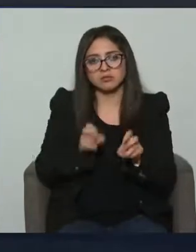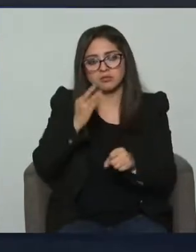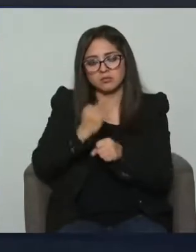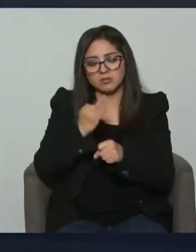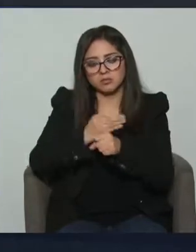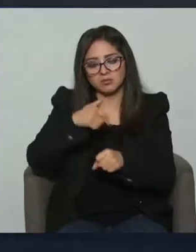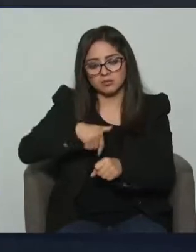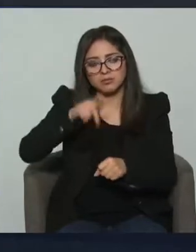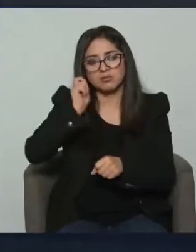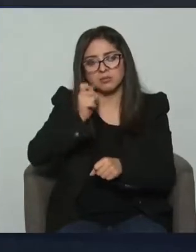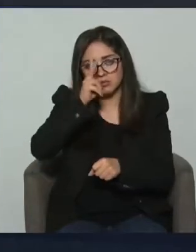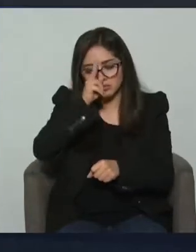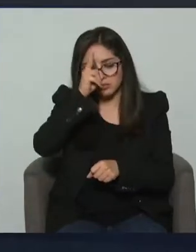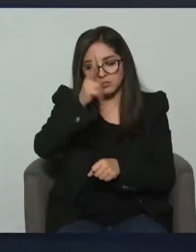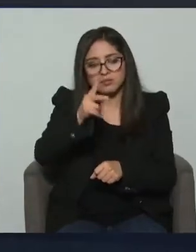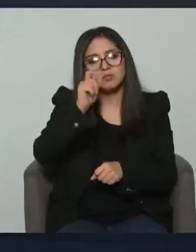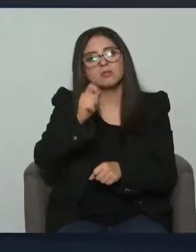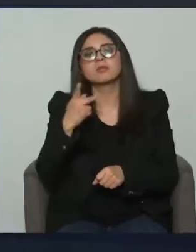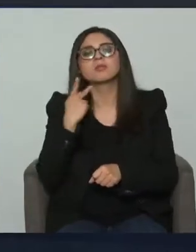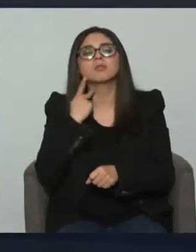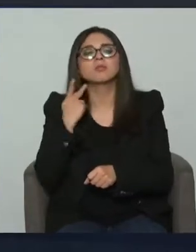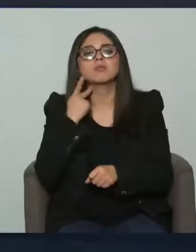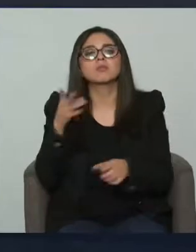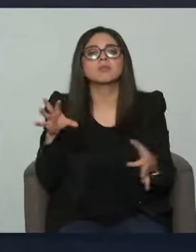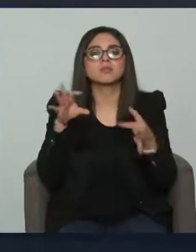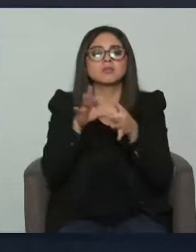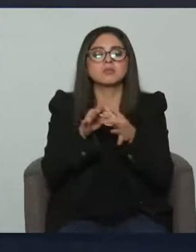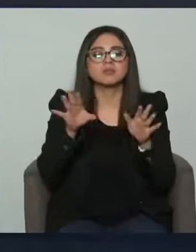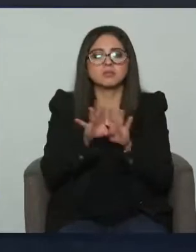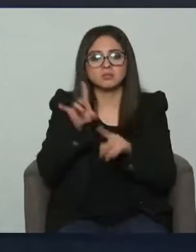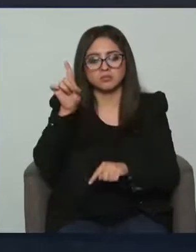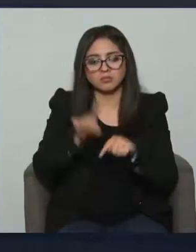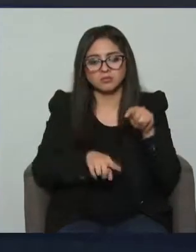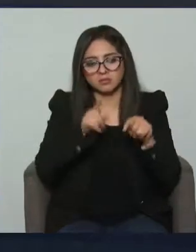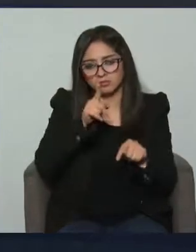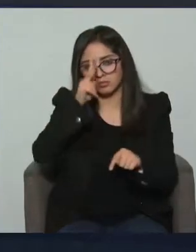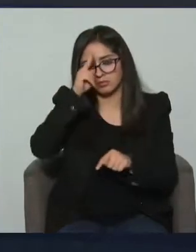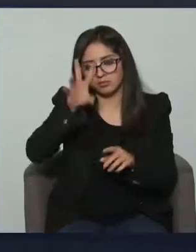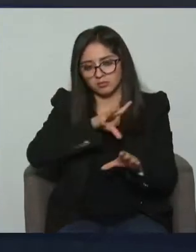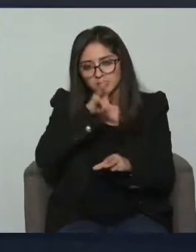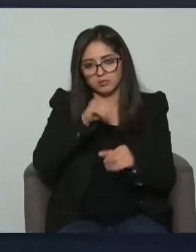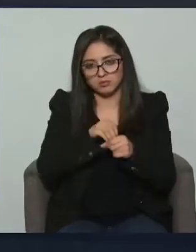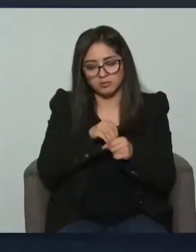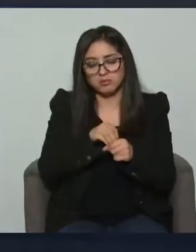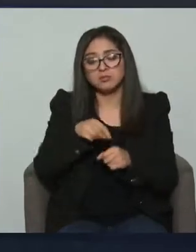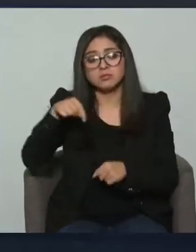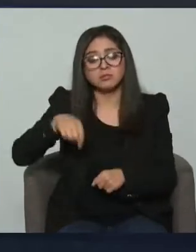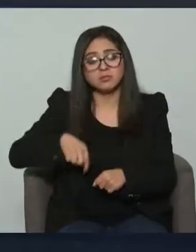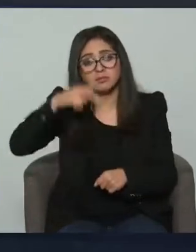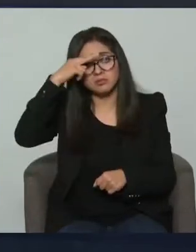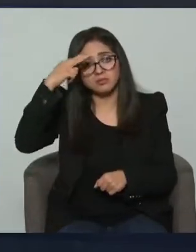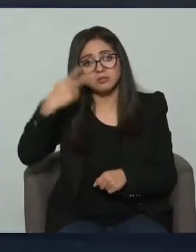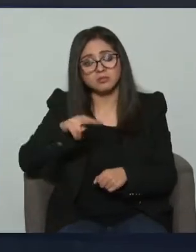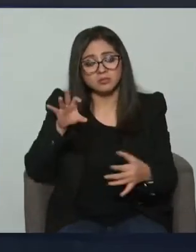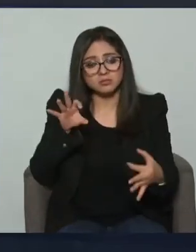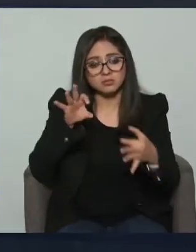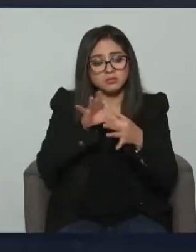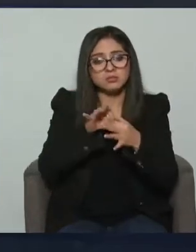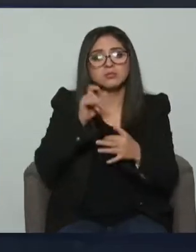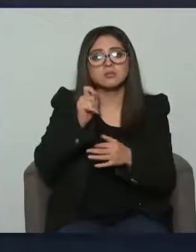con violencia, en políticas transversales que tengan que ver con la erradicación de la violencia, ¿no? Entonces nosotros como país pertenecemos a la Alianza